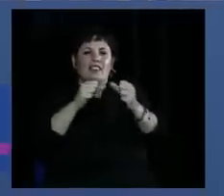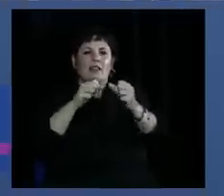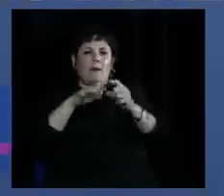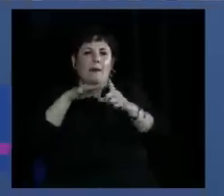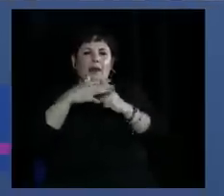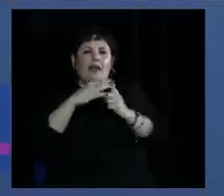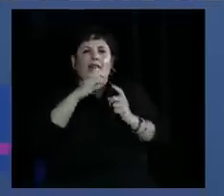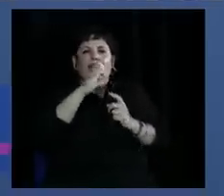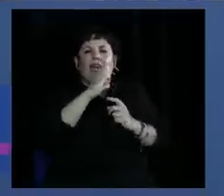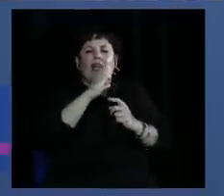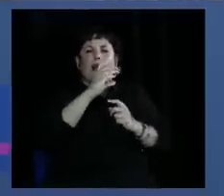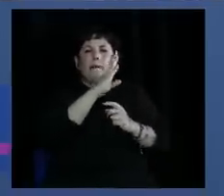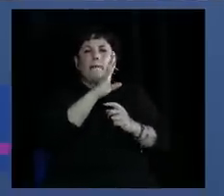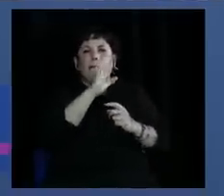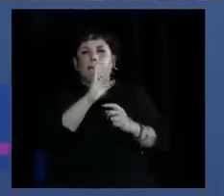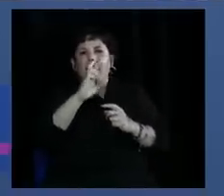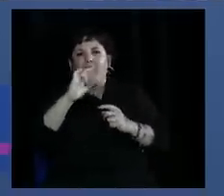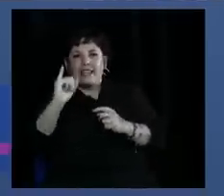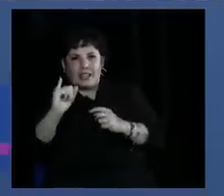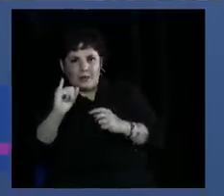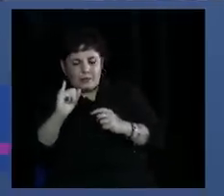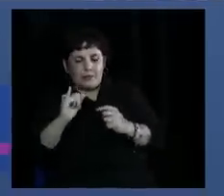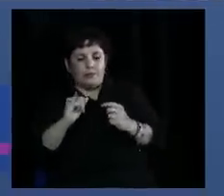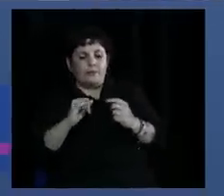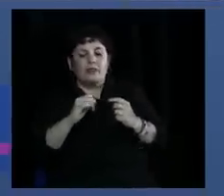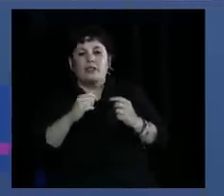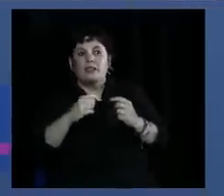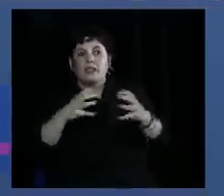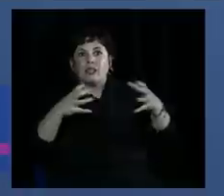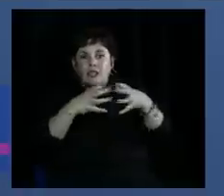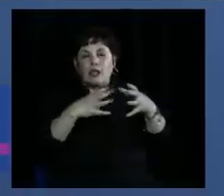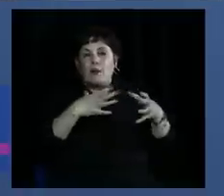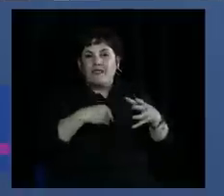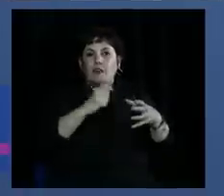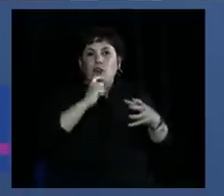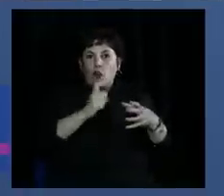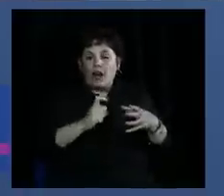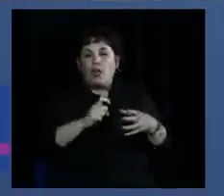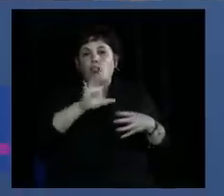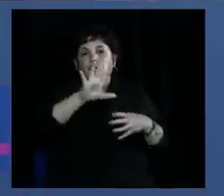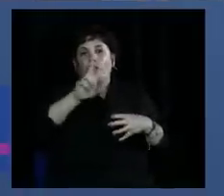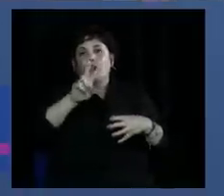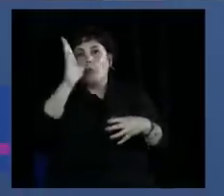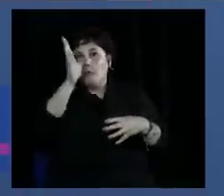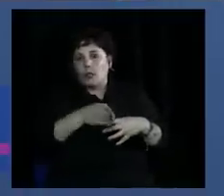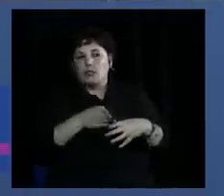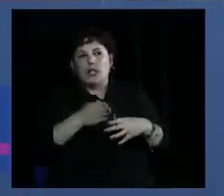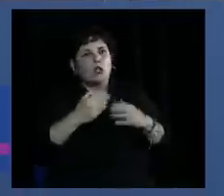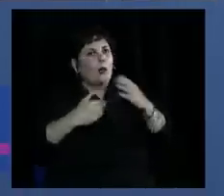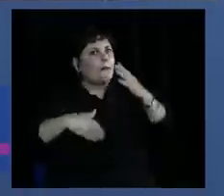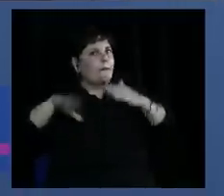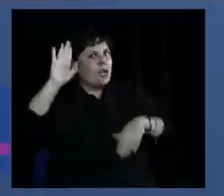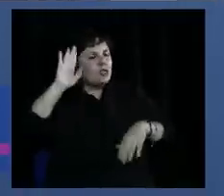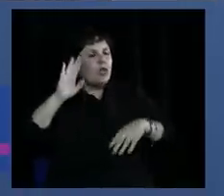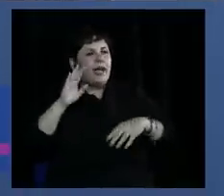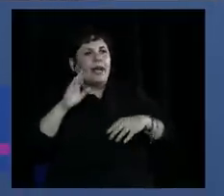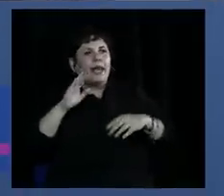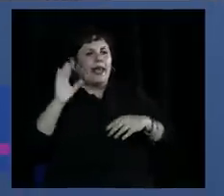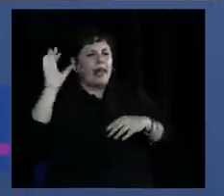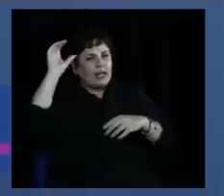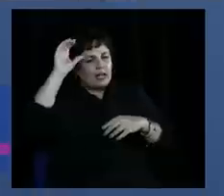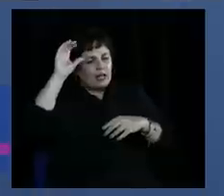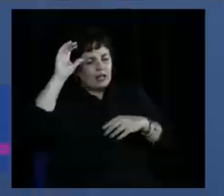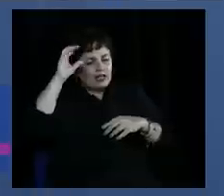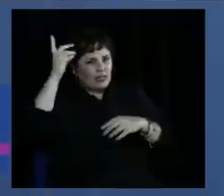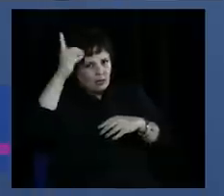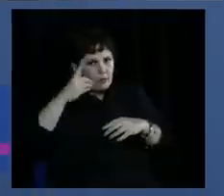Intransigente. Y en el oficialismo, el 52%, la mayoría absoluta de los legisladores y legisladoras